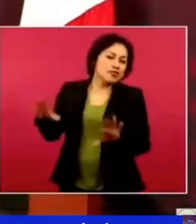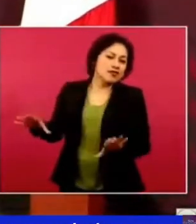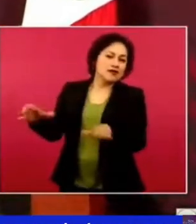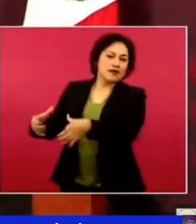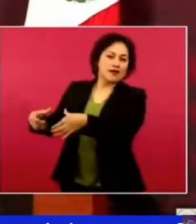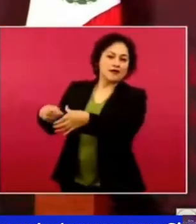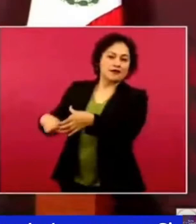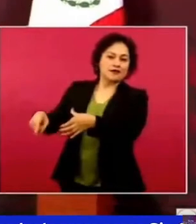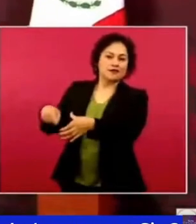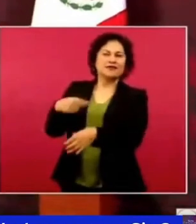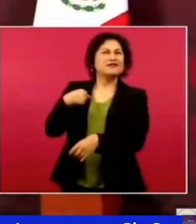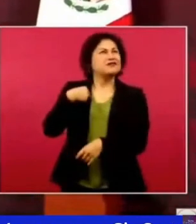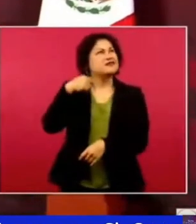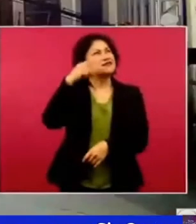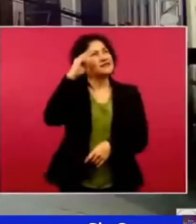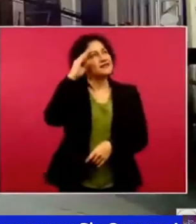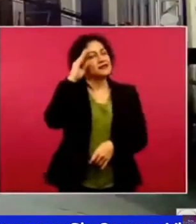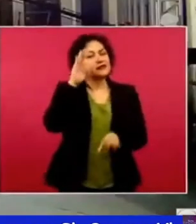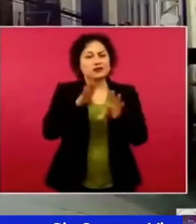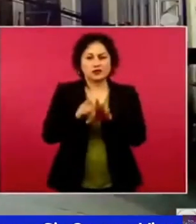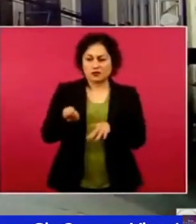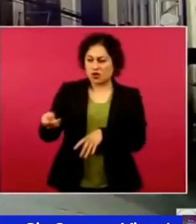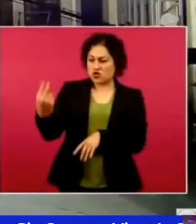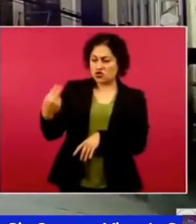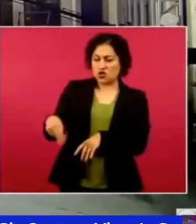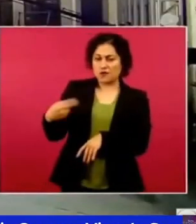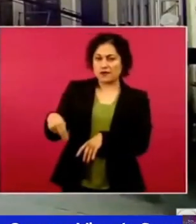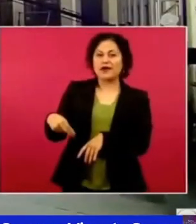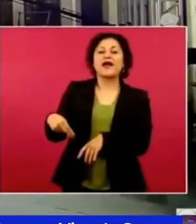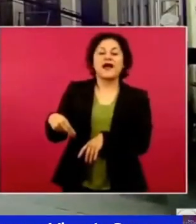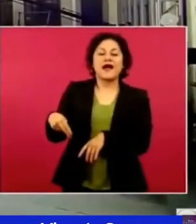¿cómo le llaman? El círculo rojo.